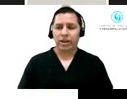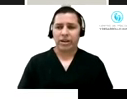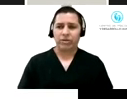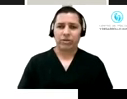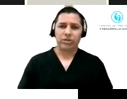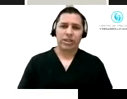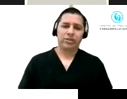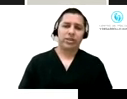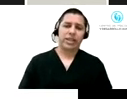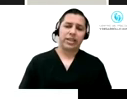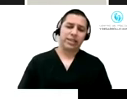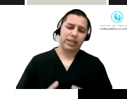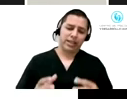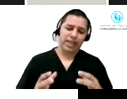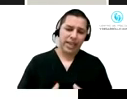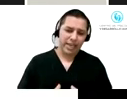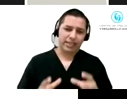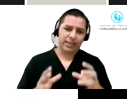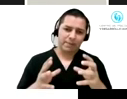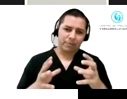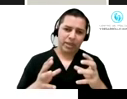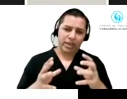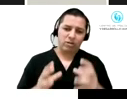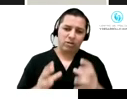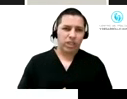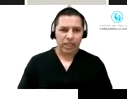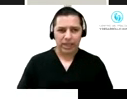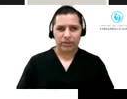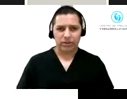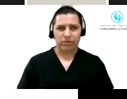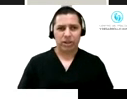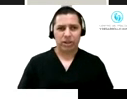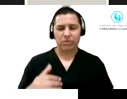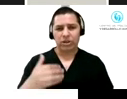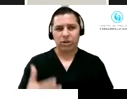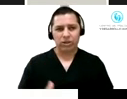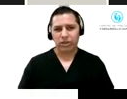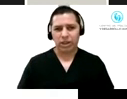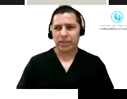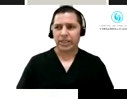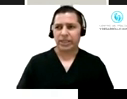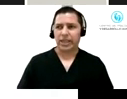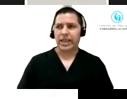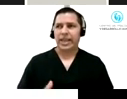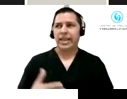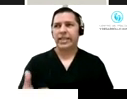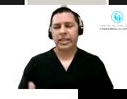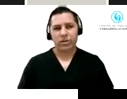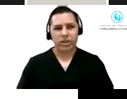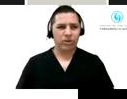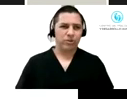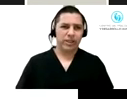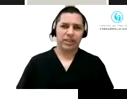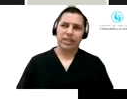podido trabajar con todos ellos y ellas y constatar esto. porque estamos en una sociedad machista. ¿En qué